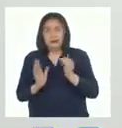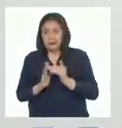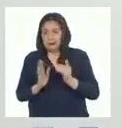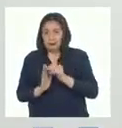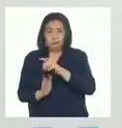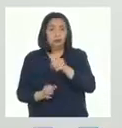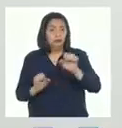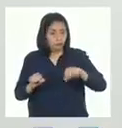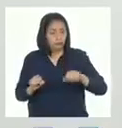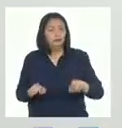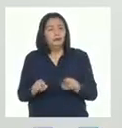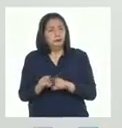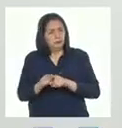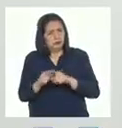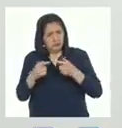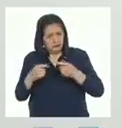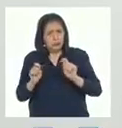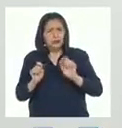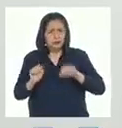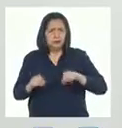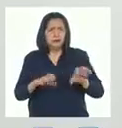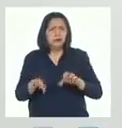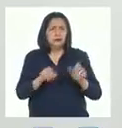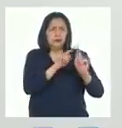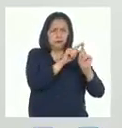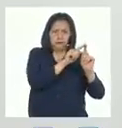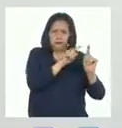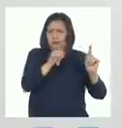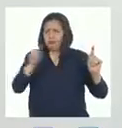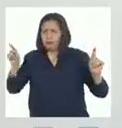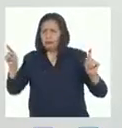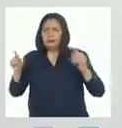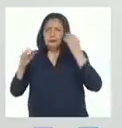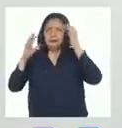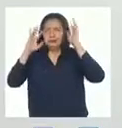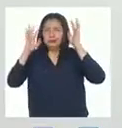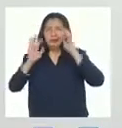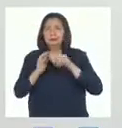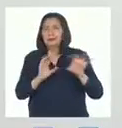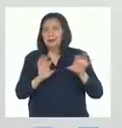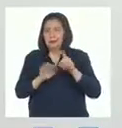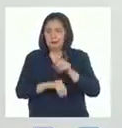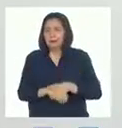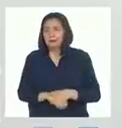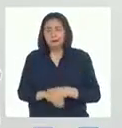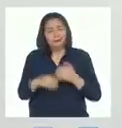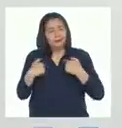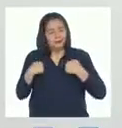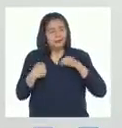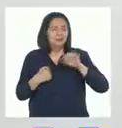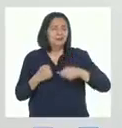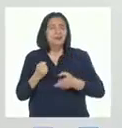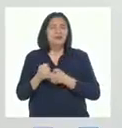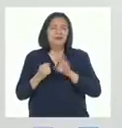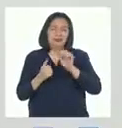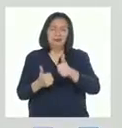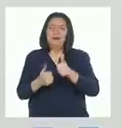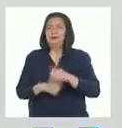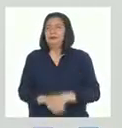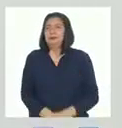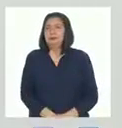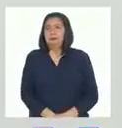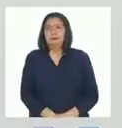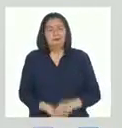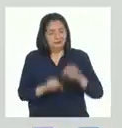casa, ustedes también intenten hacer sus líneas de tiempo. Usen toda su creatividad para sus diseños. Estoy segura de que les va a quedar